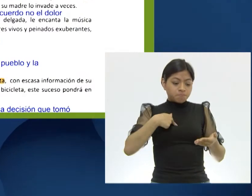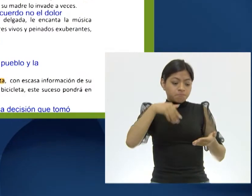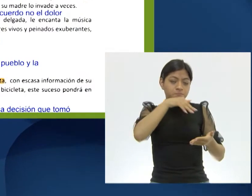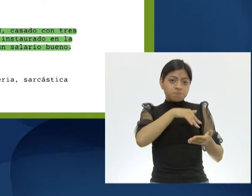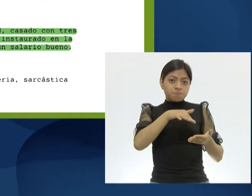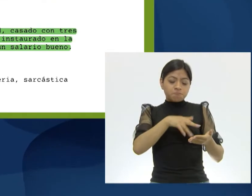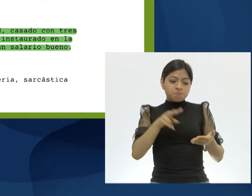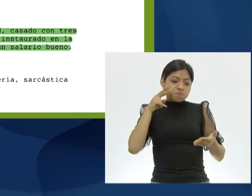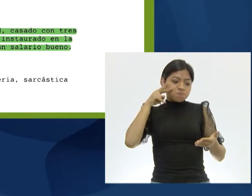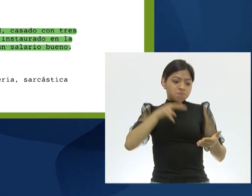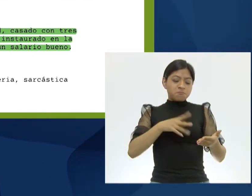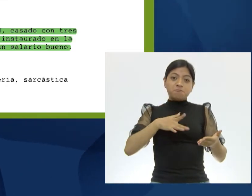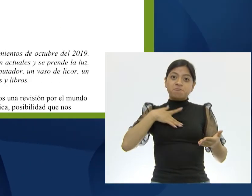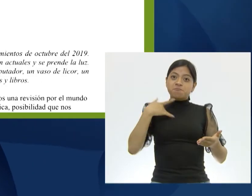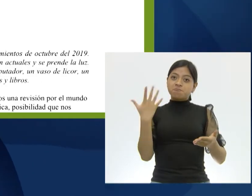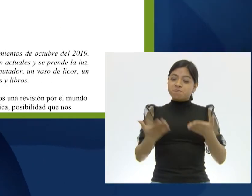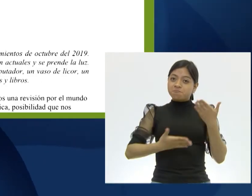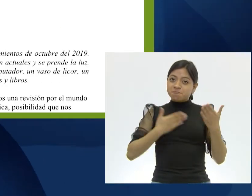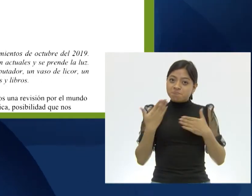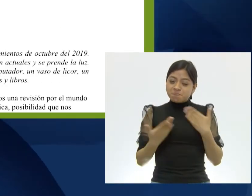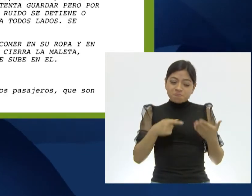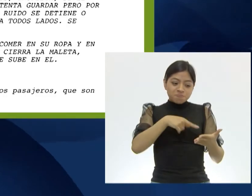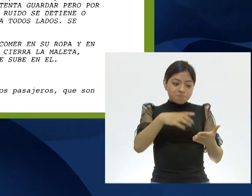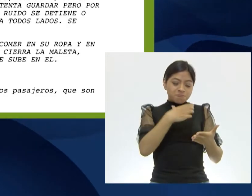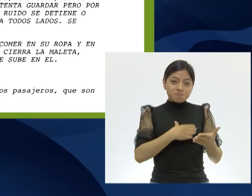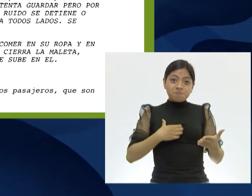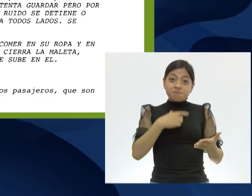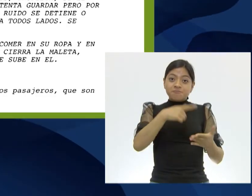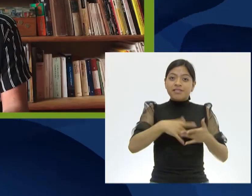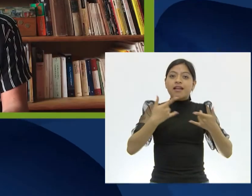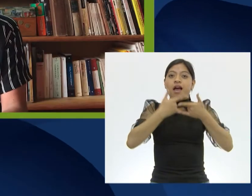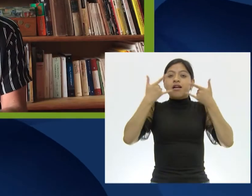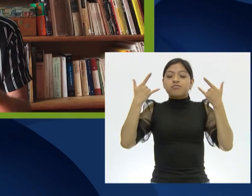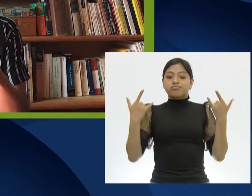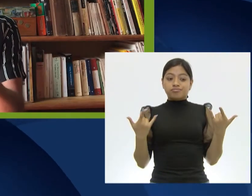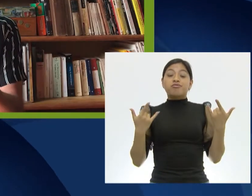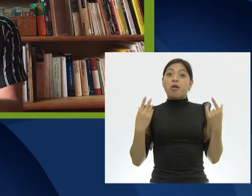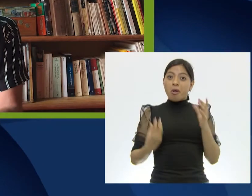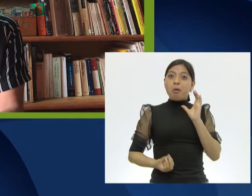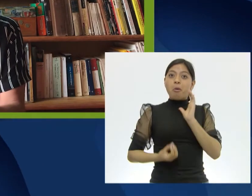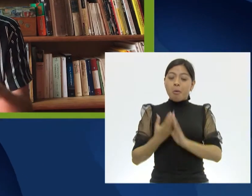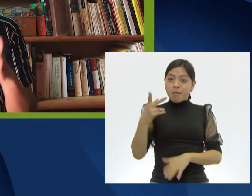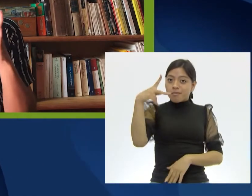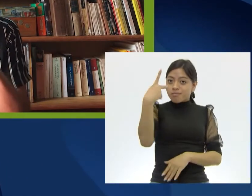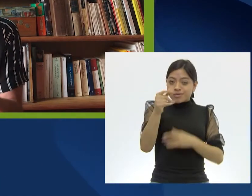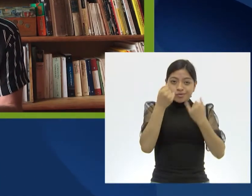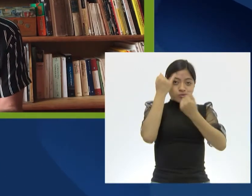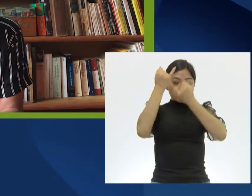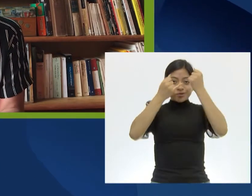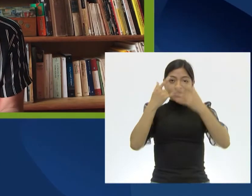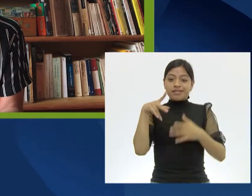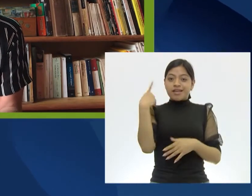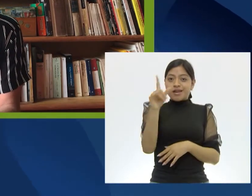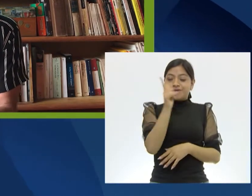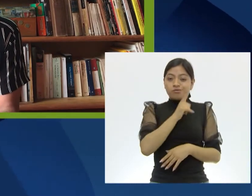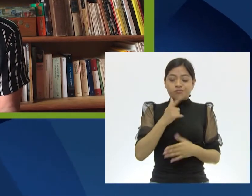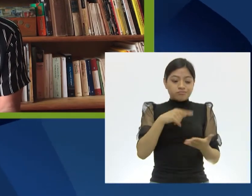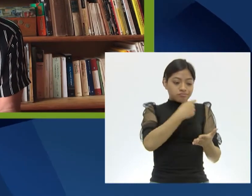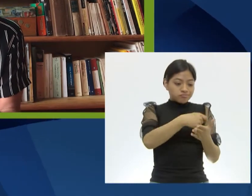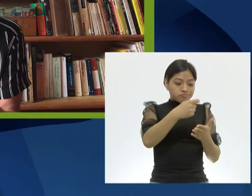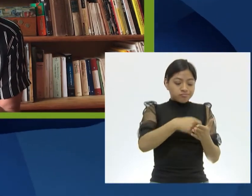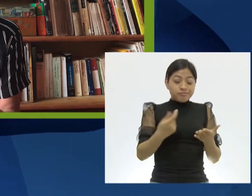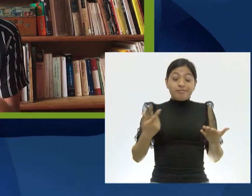me pongo muy contento porque han logrado contar una historia novedosa, con sus propias herramientas, con su propio lenguaje. Así que